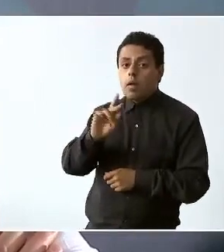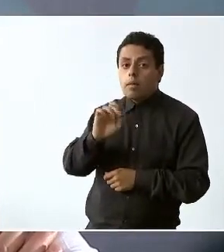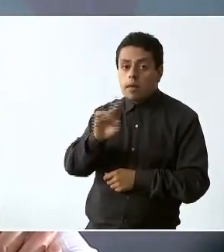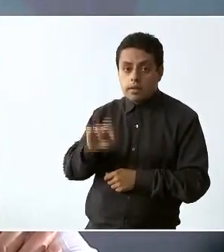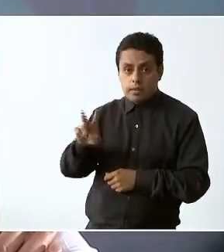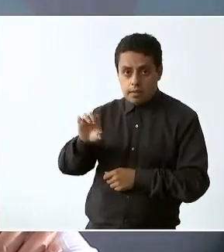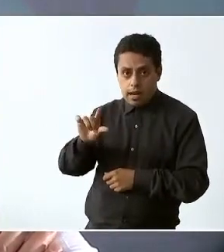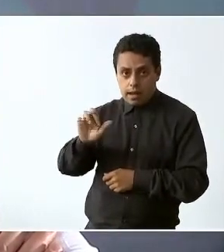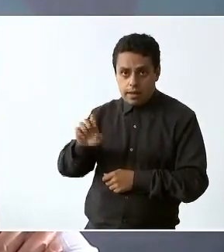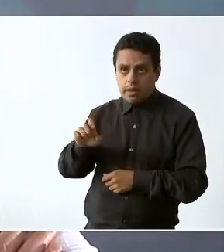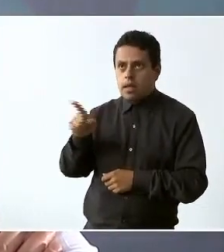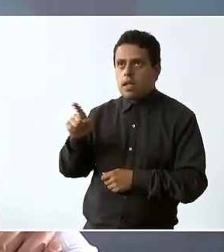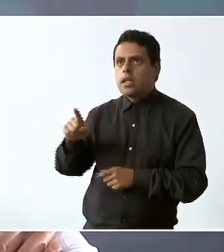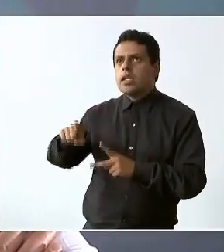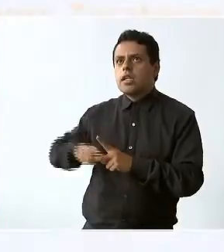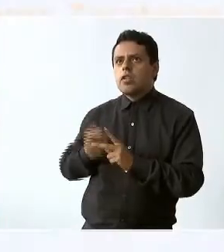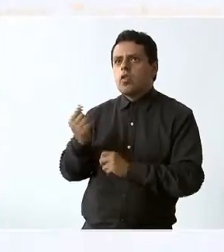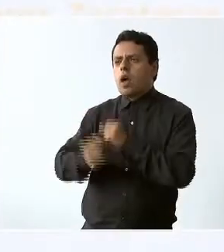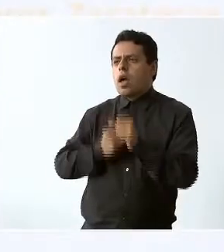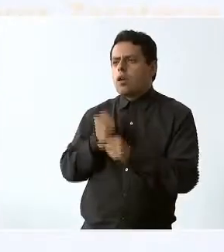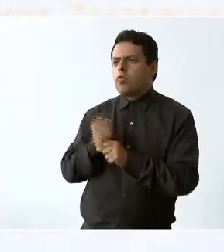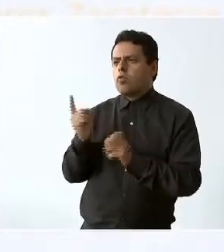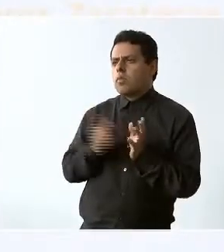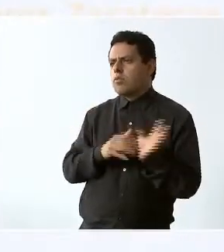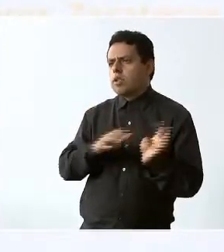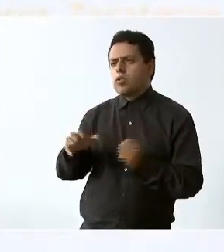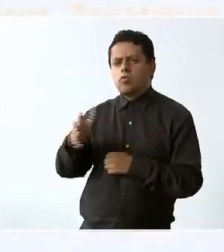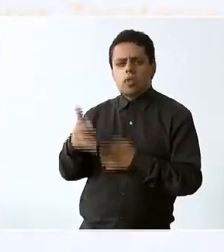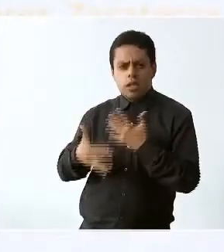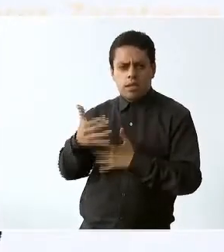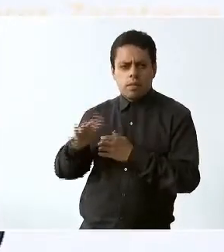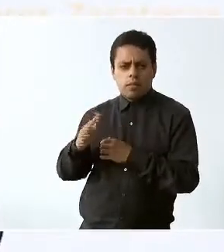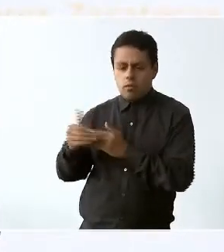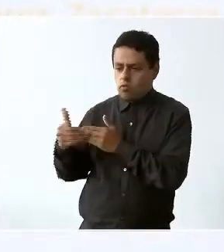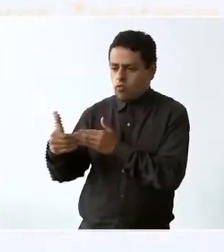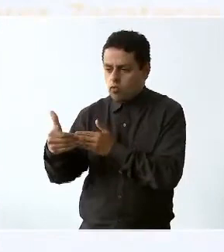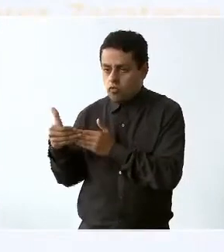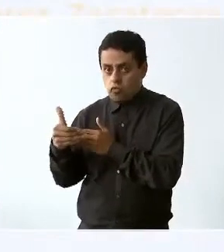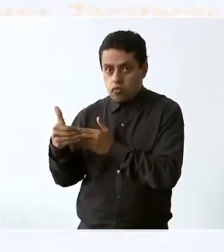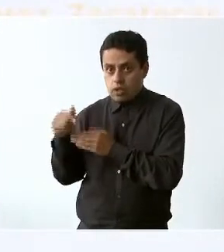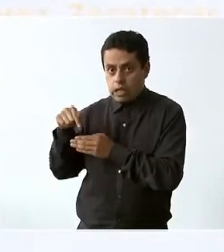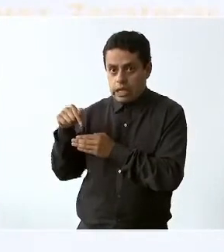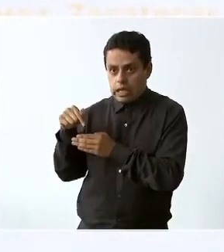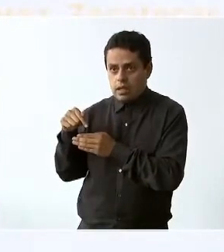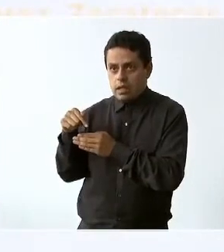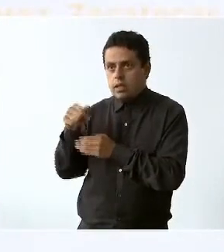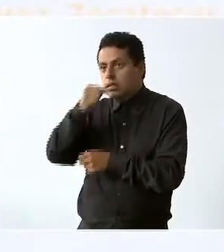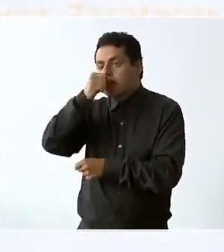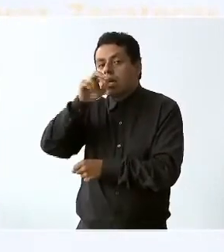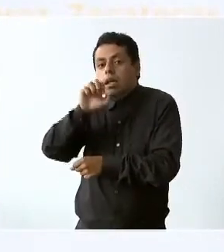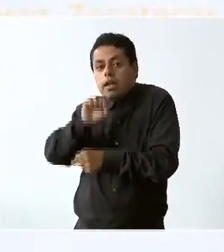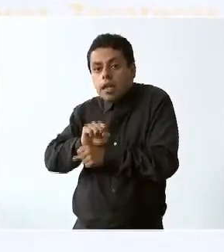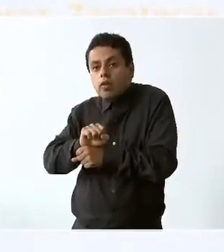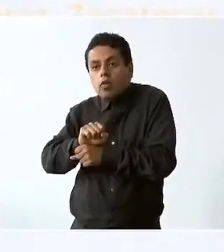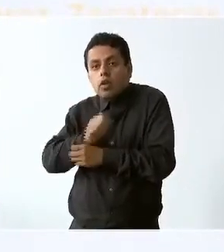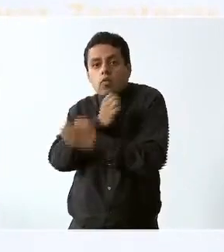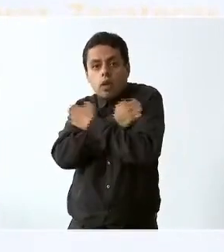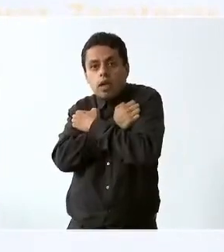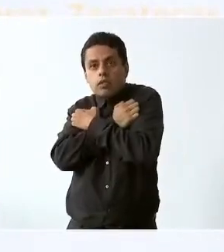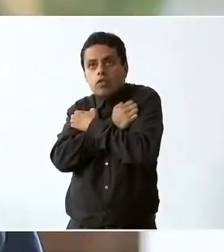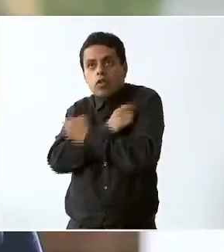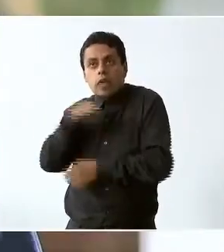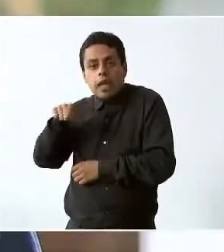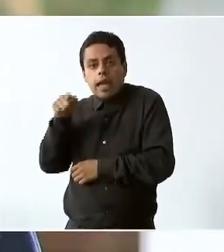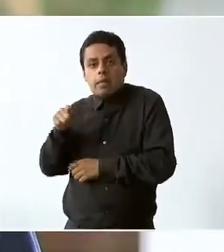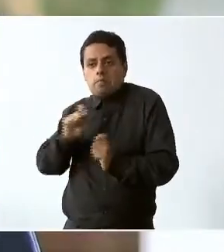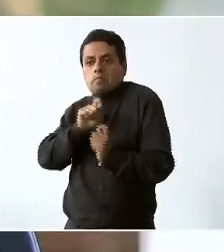de 1915, por un breve periodo, fue secretario de Educación en el gobierno